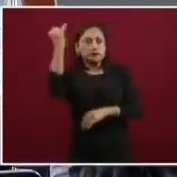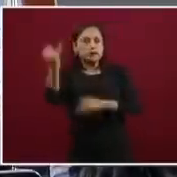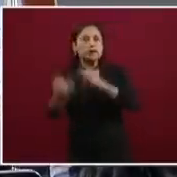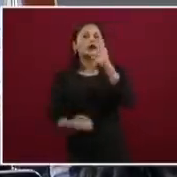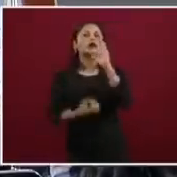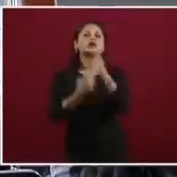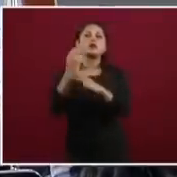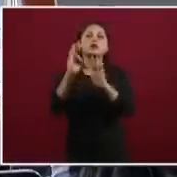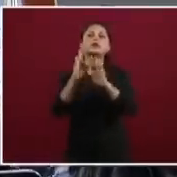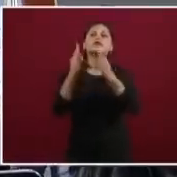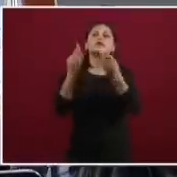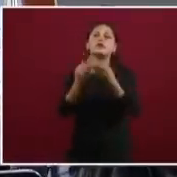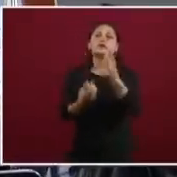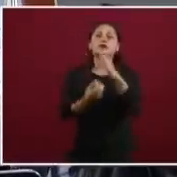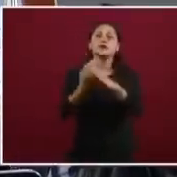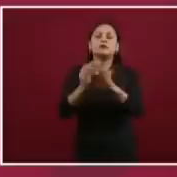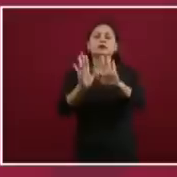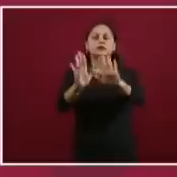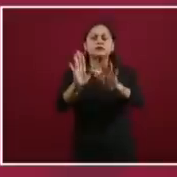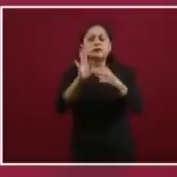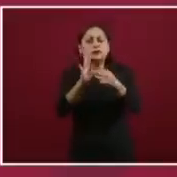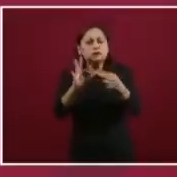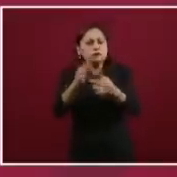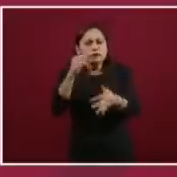qué significa esto a veces